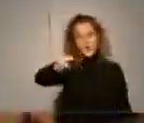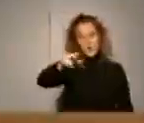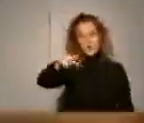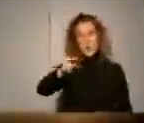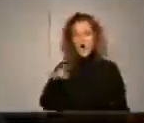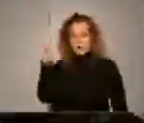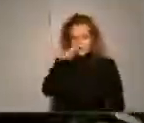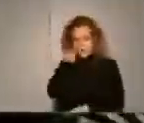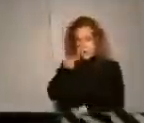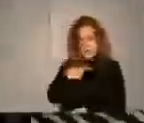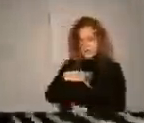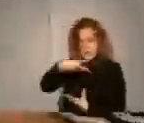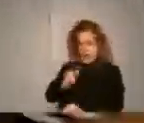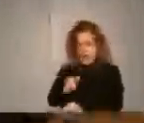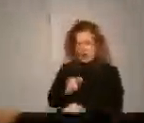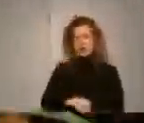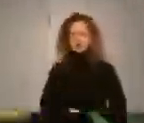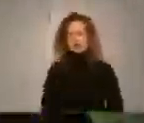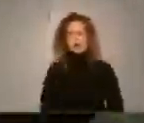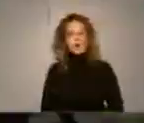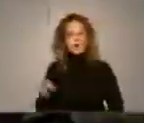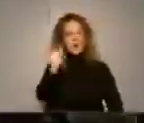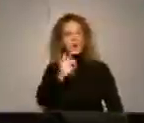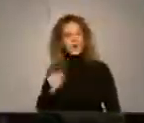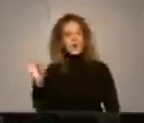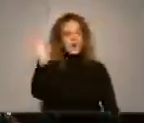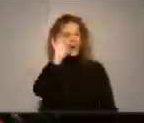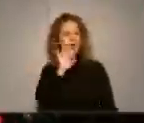no me arrepiento, no.